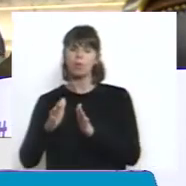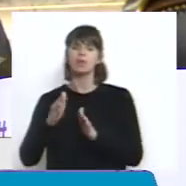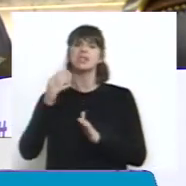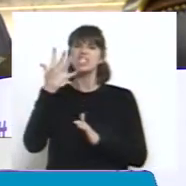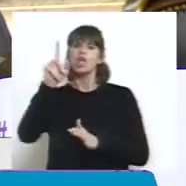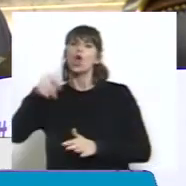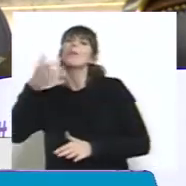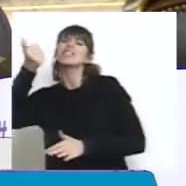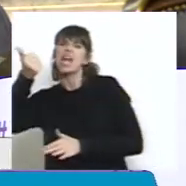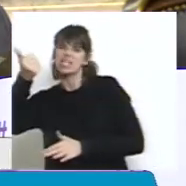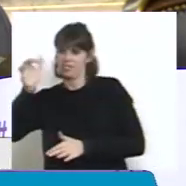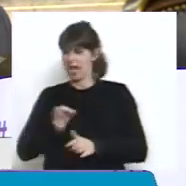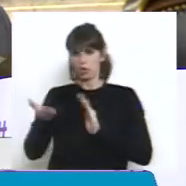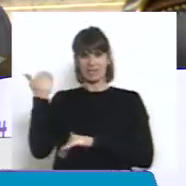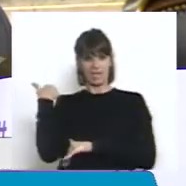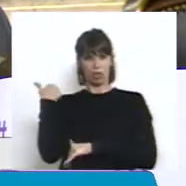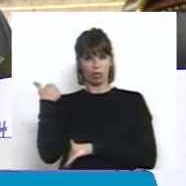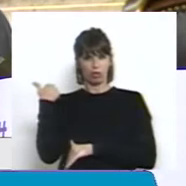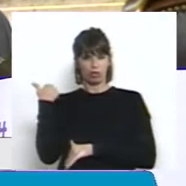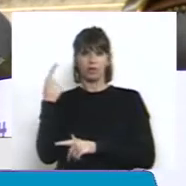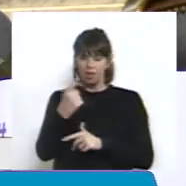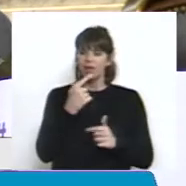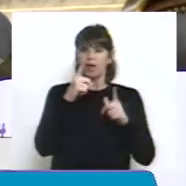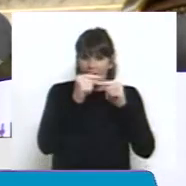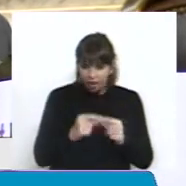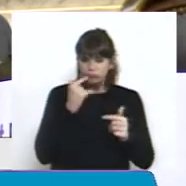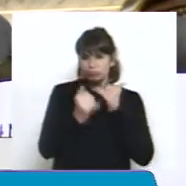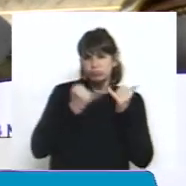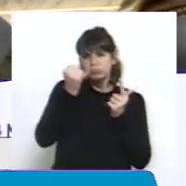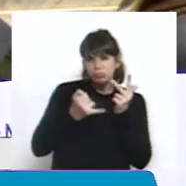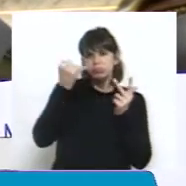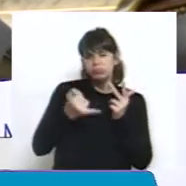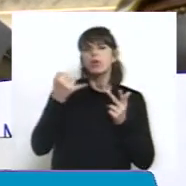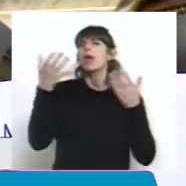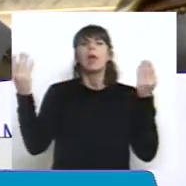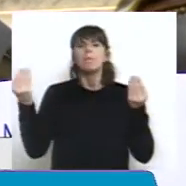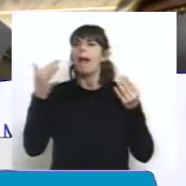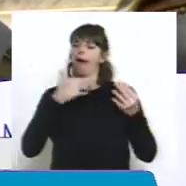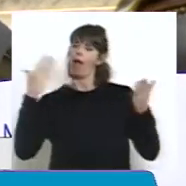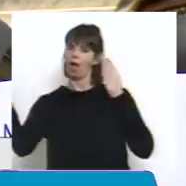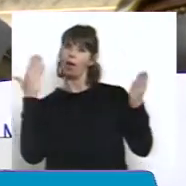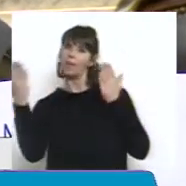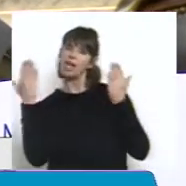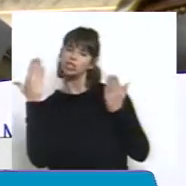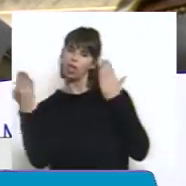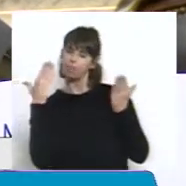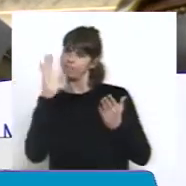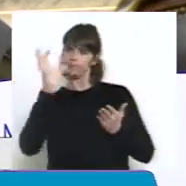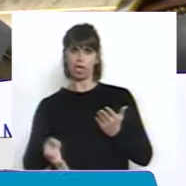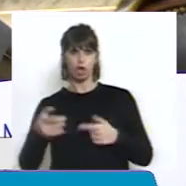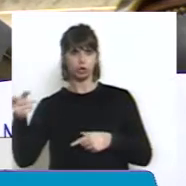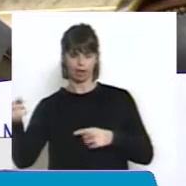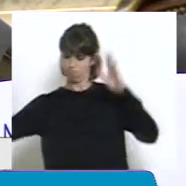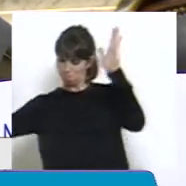2014. Estamos dando datos que nos permiten establecer un contraste notable entre lo